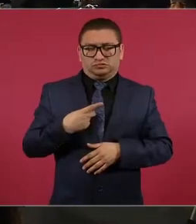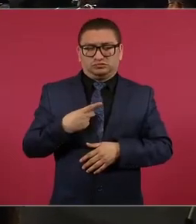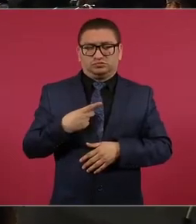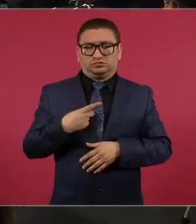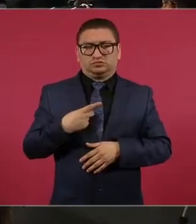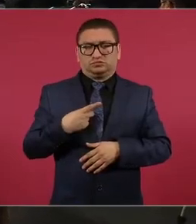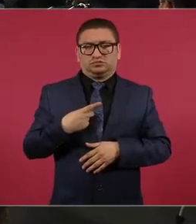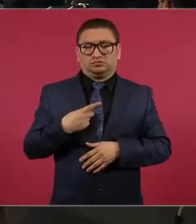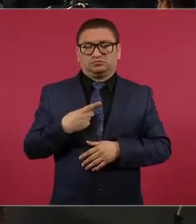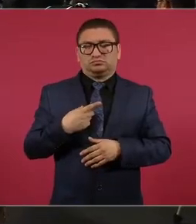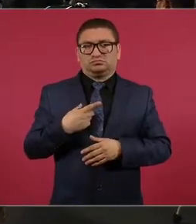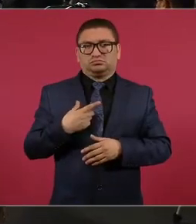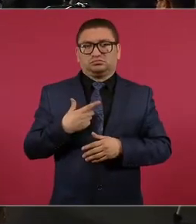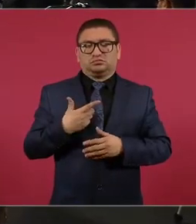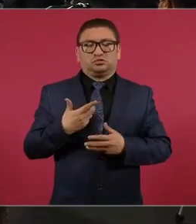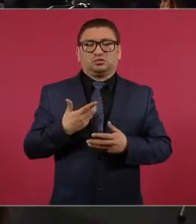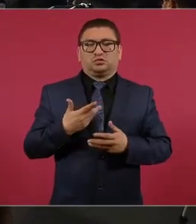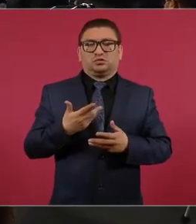debe